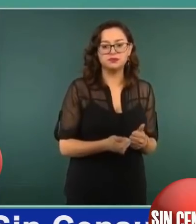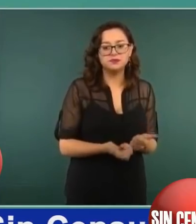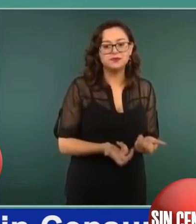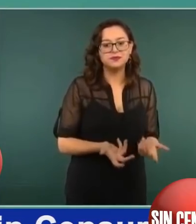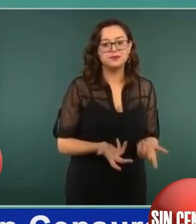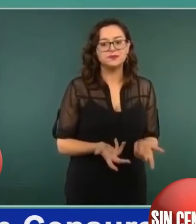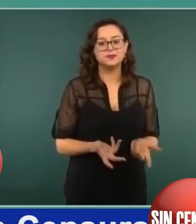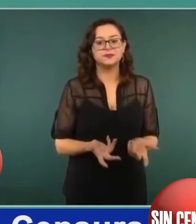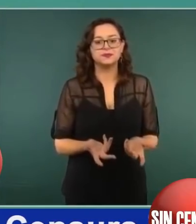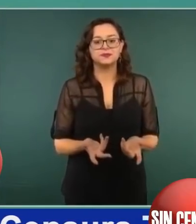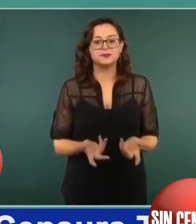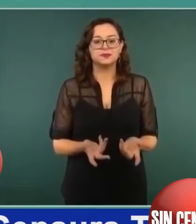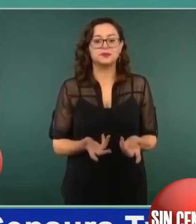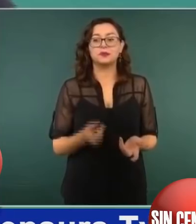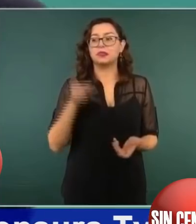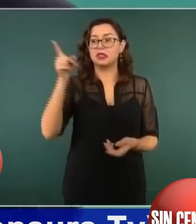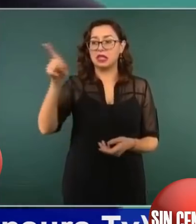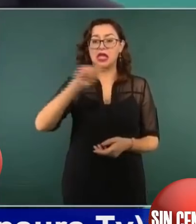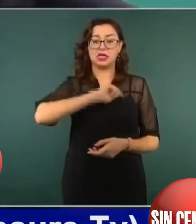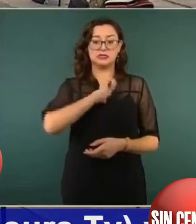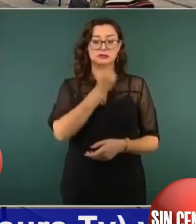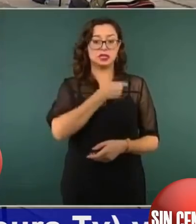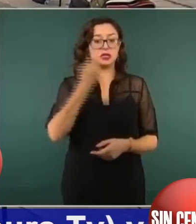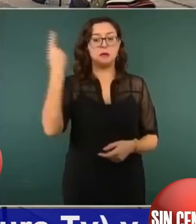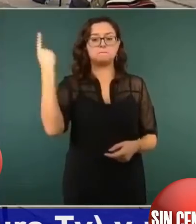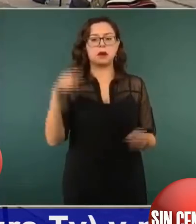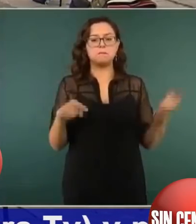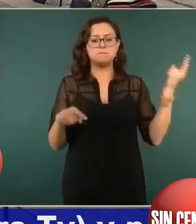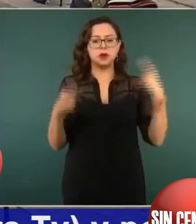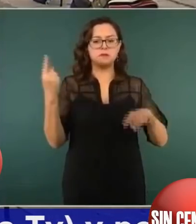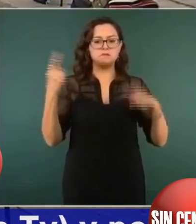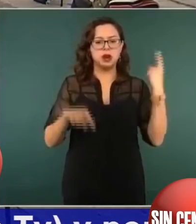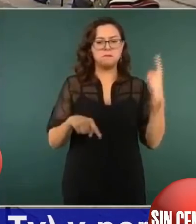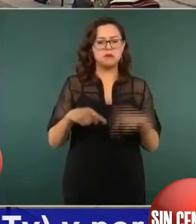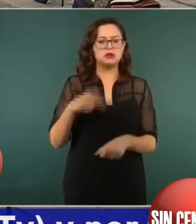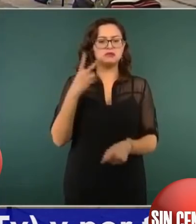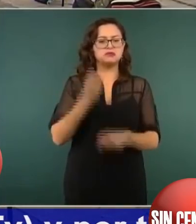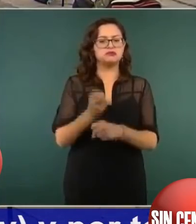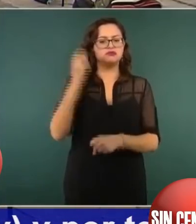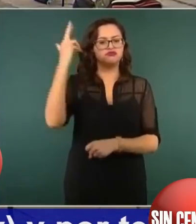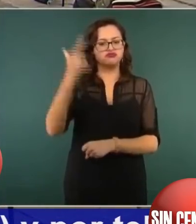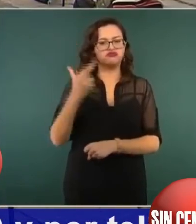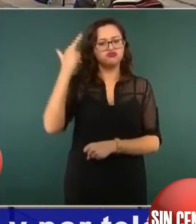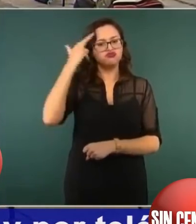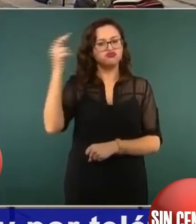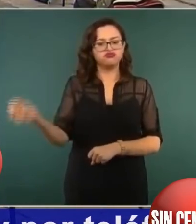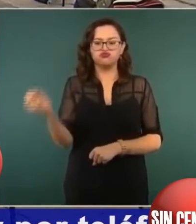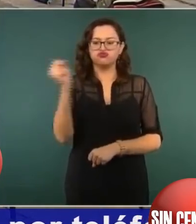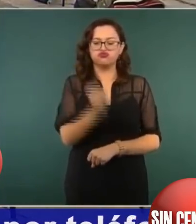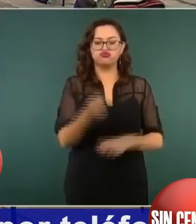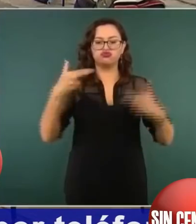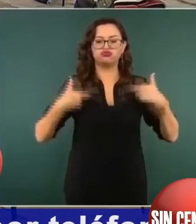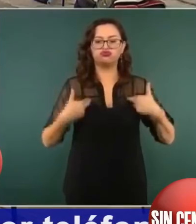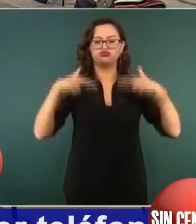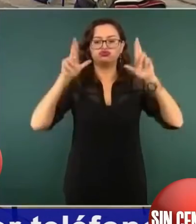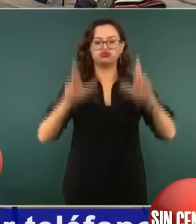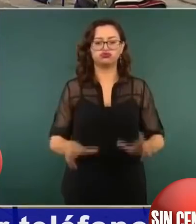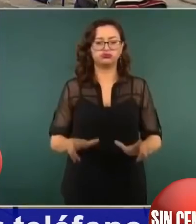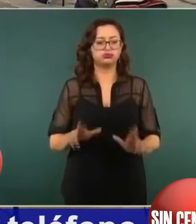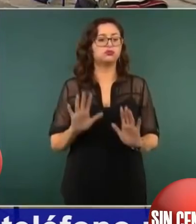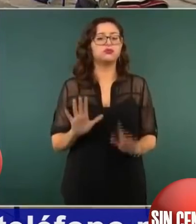y desde España mandaban a los virreyes y los virreyes